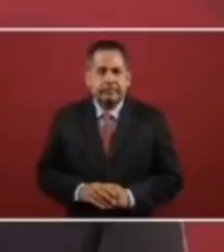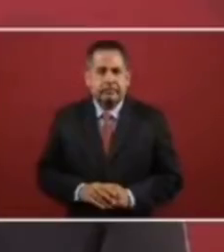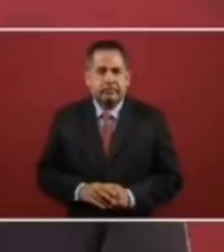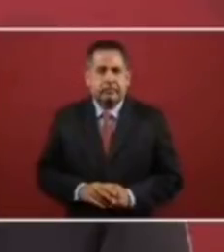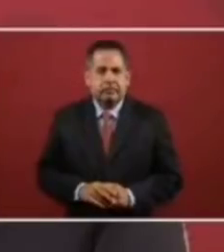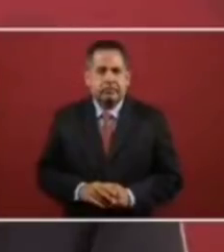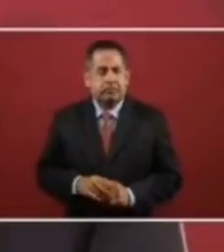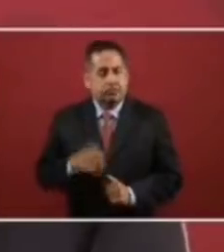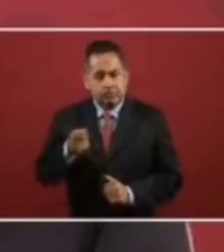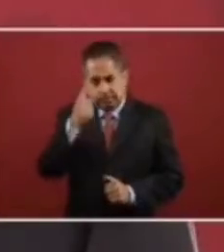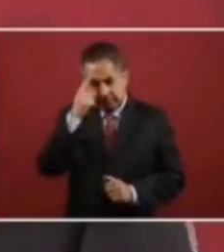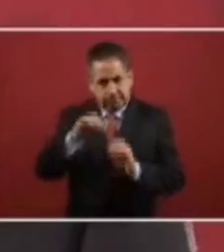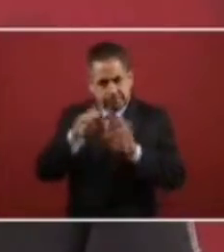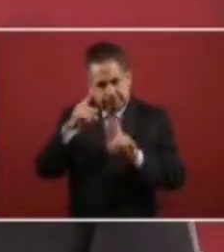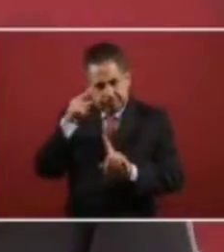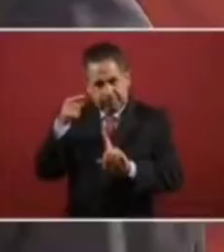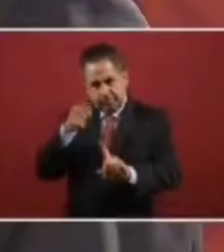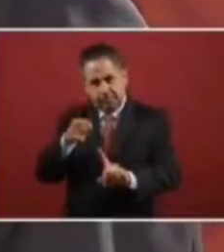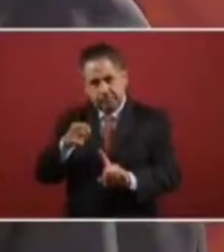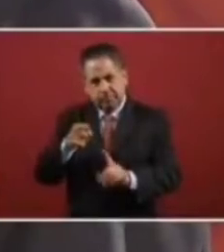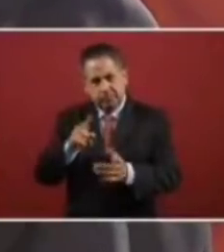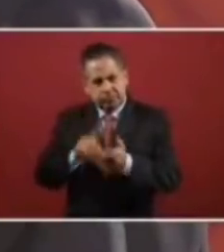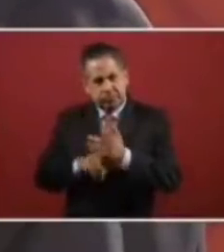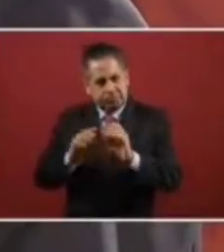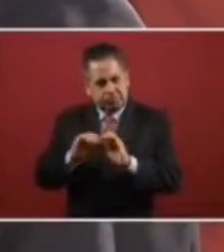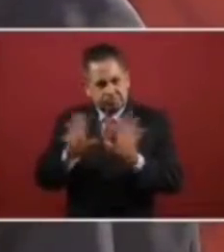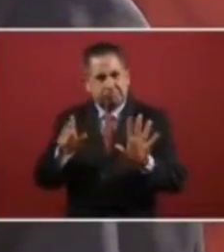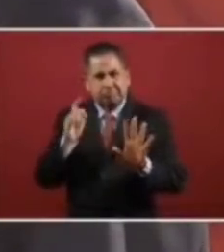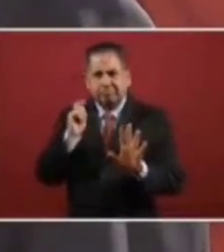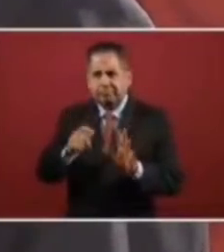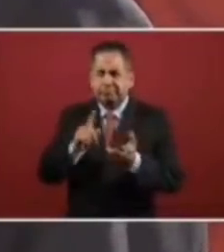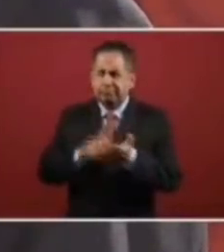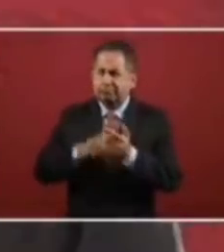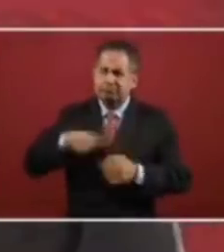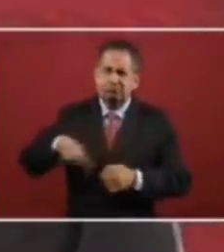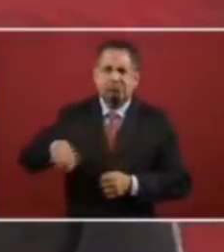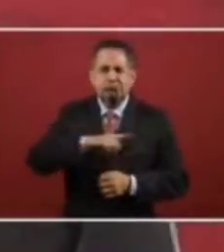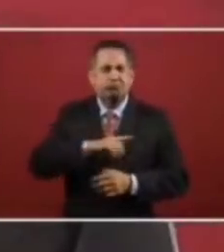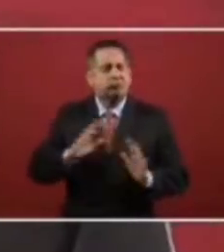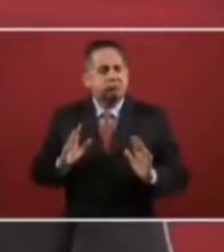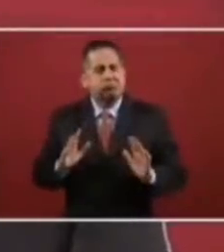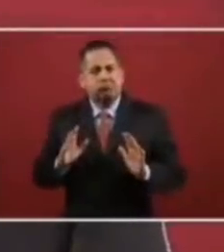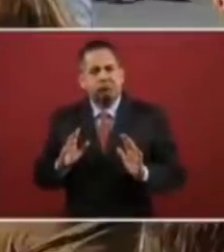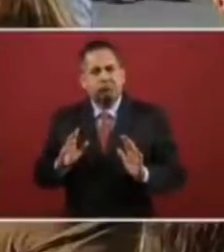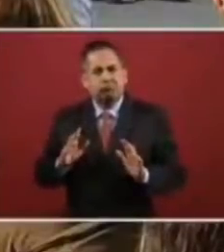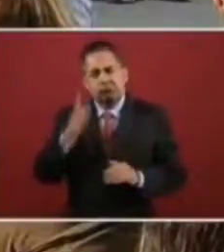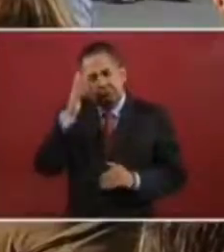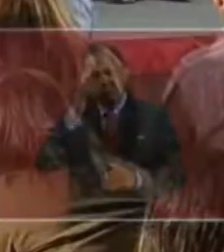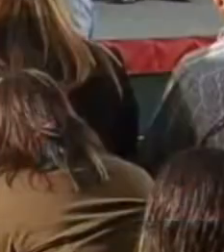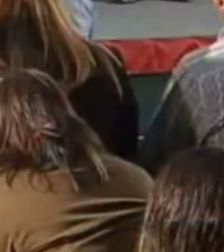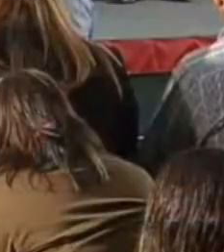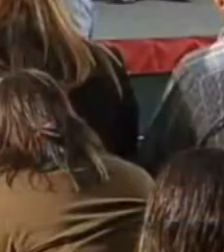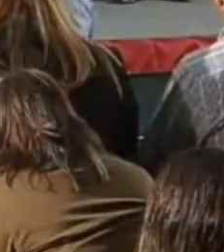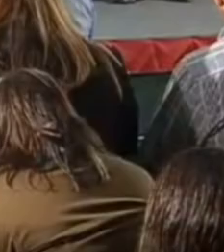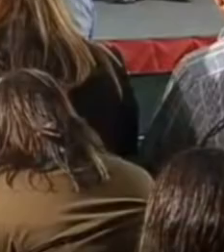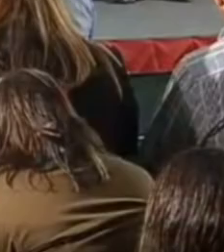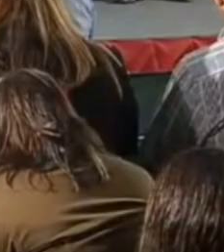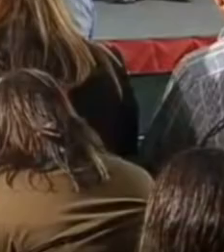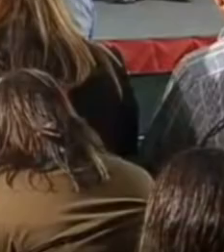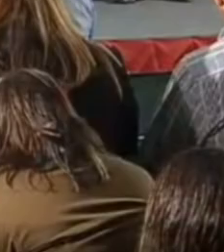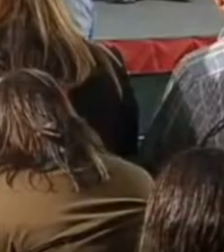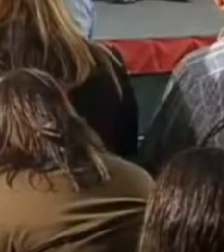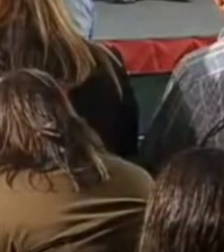eso es claudia entonces es una garantía de que va a buscarse la mejor forma posible